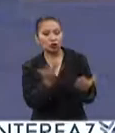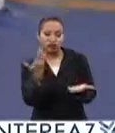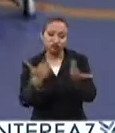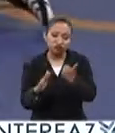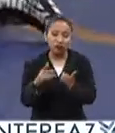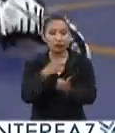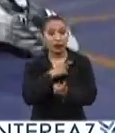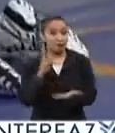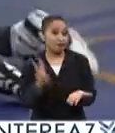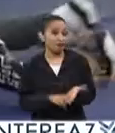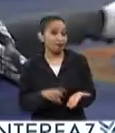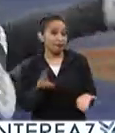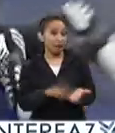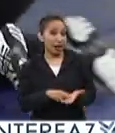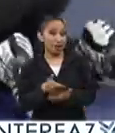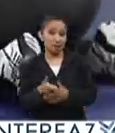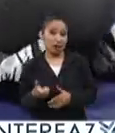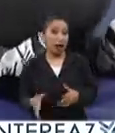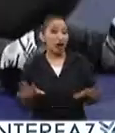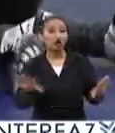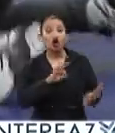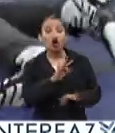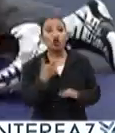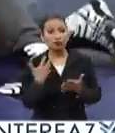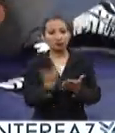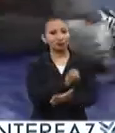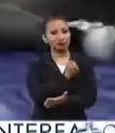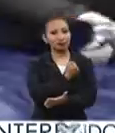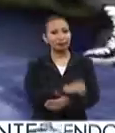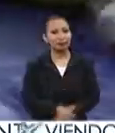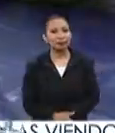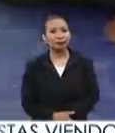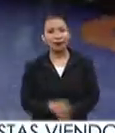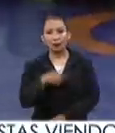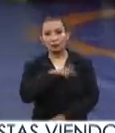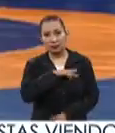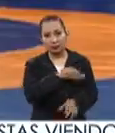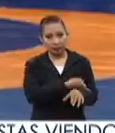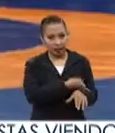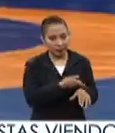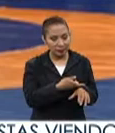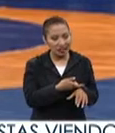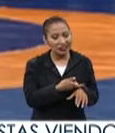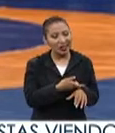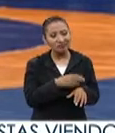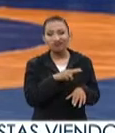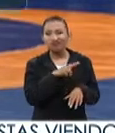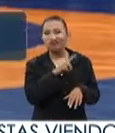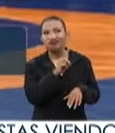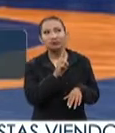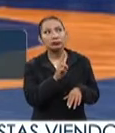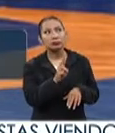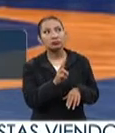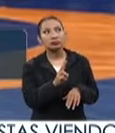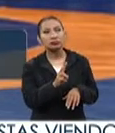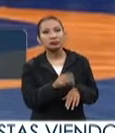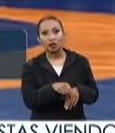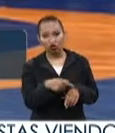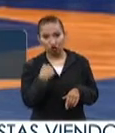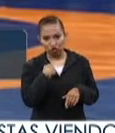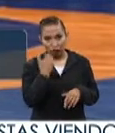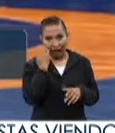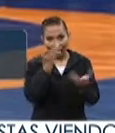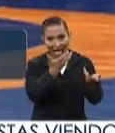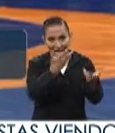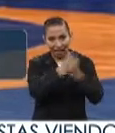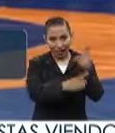éxito tiene un precio, todo esfuerzo una recompensa. Mi familia nunca, desde que yo